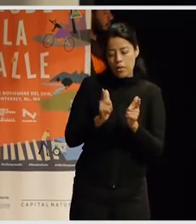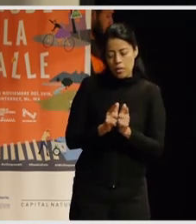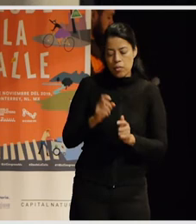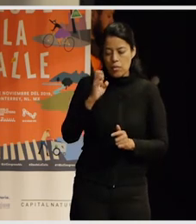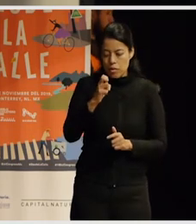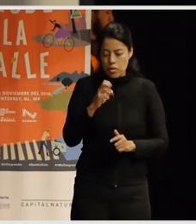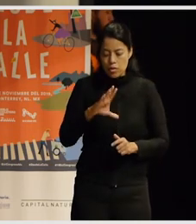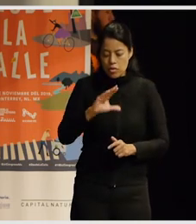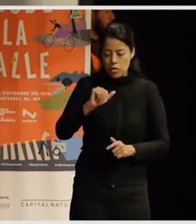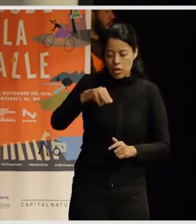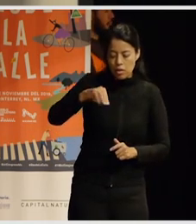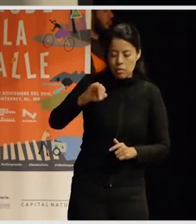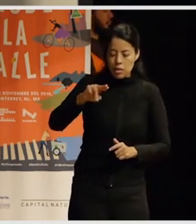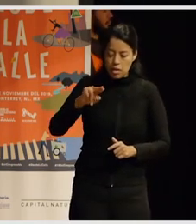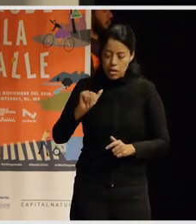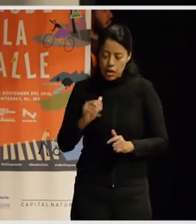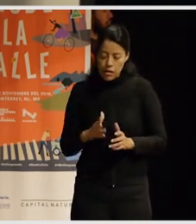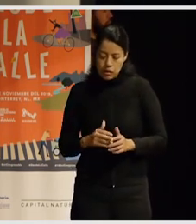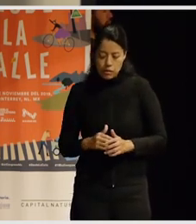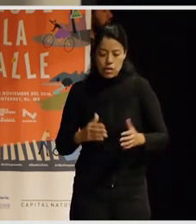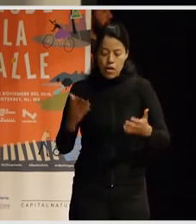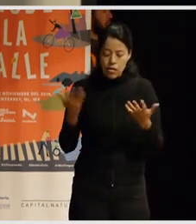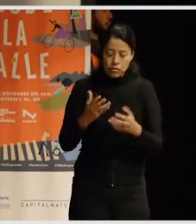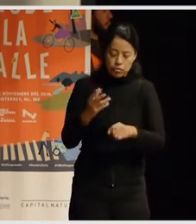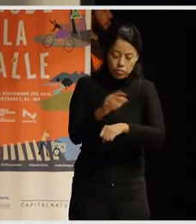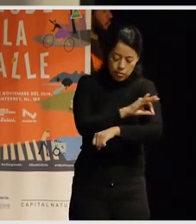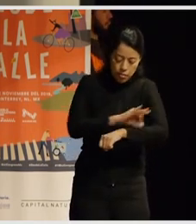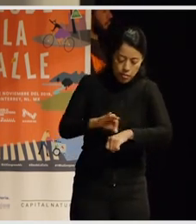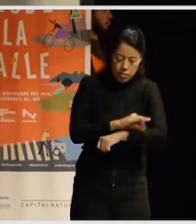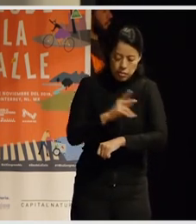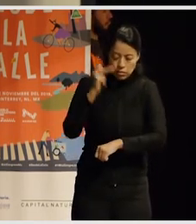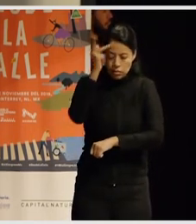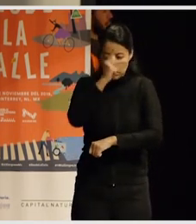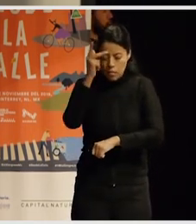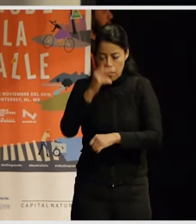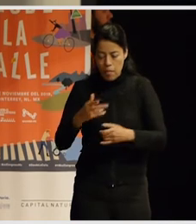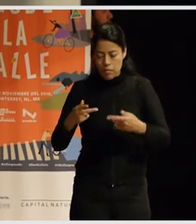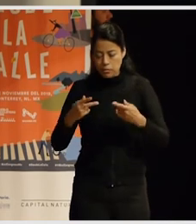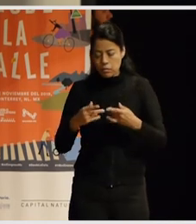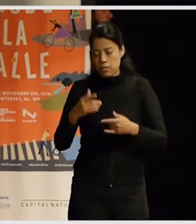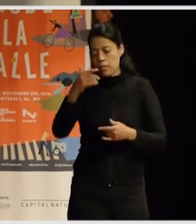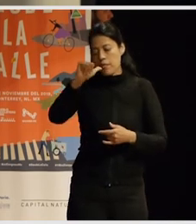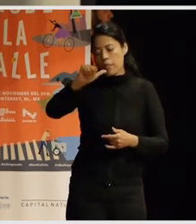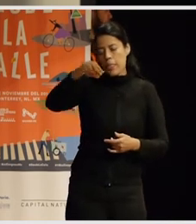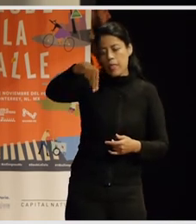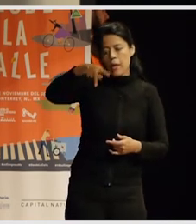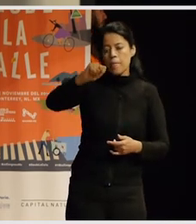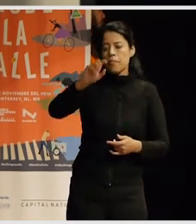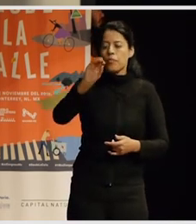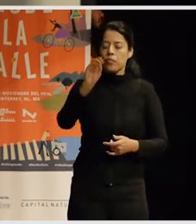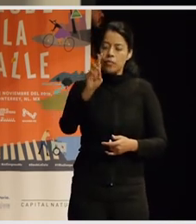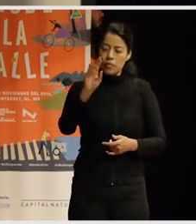es multidisciplinario estamos desde arquitecta psicólogos esta antropóloga que diseñadores